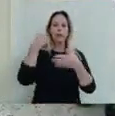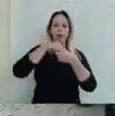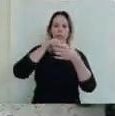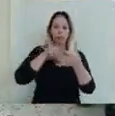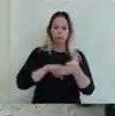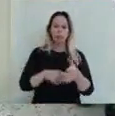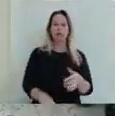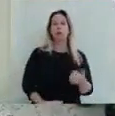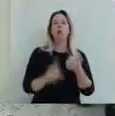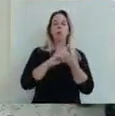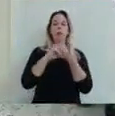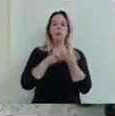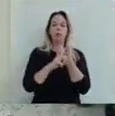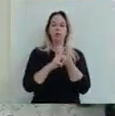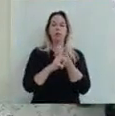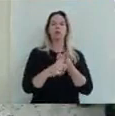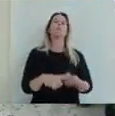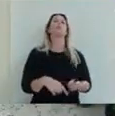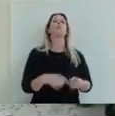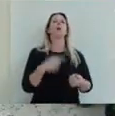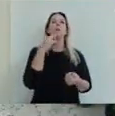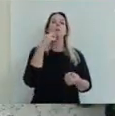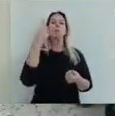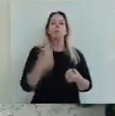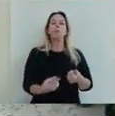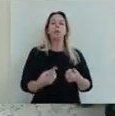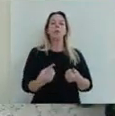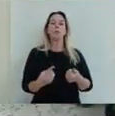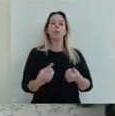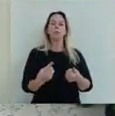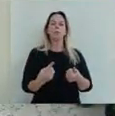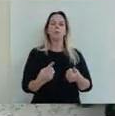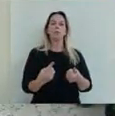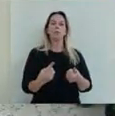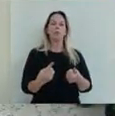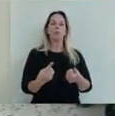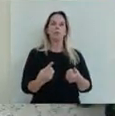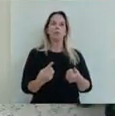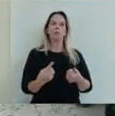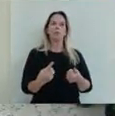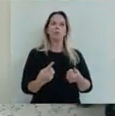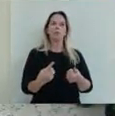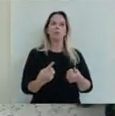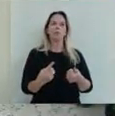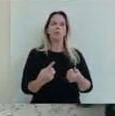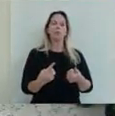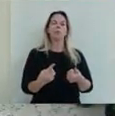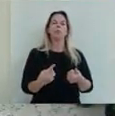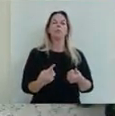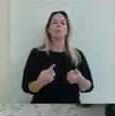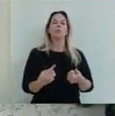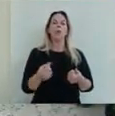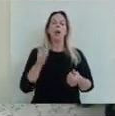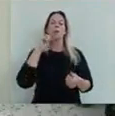Resolución número 312/19 DEN referente a aceptar al referéndum del Consejo Deliberante la suma de pesos